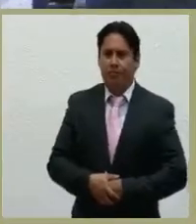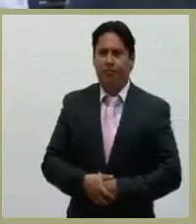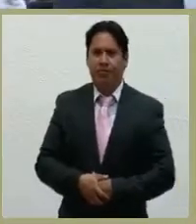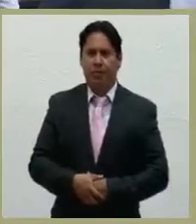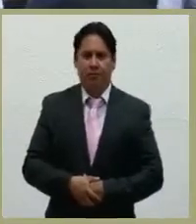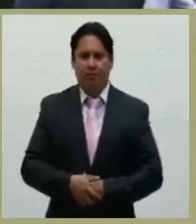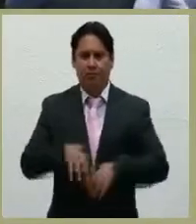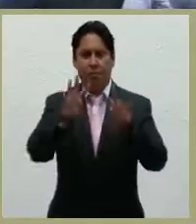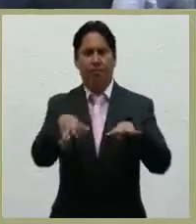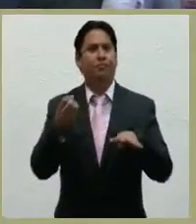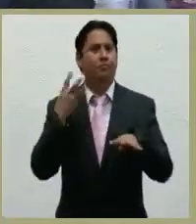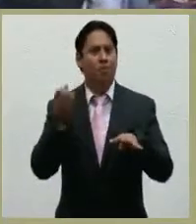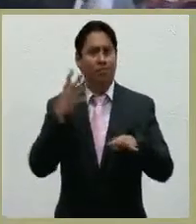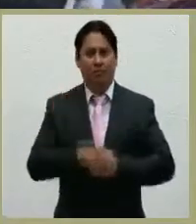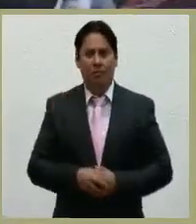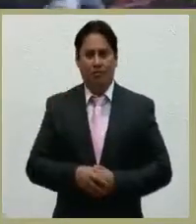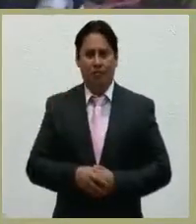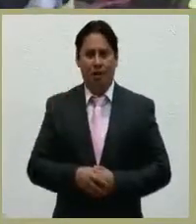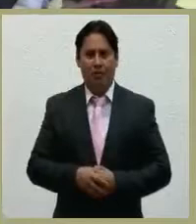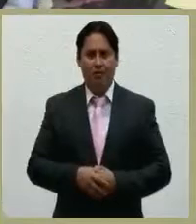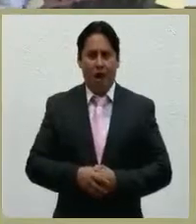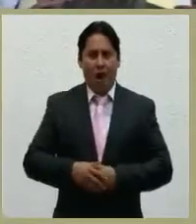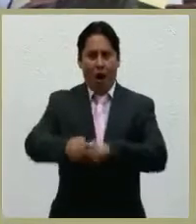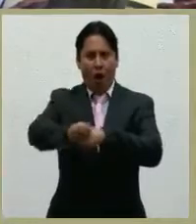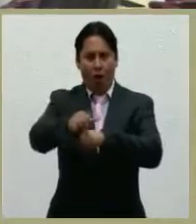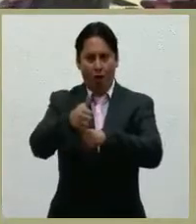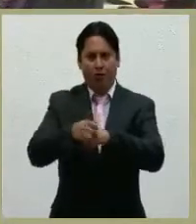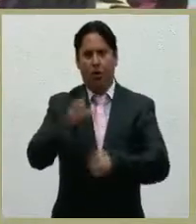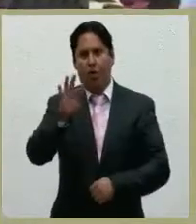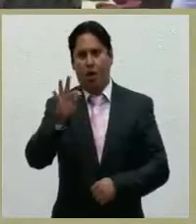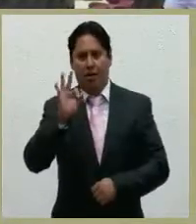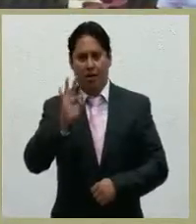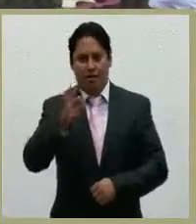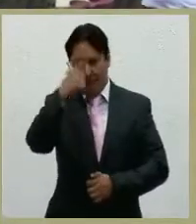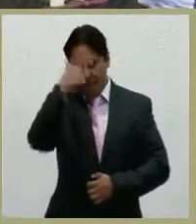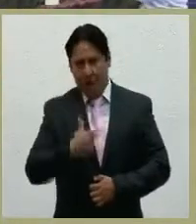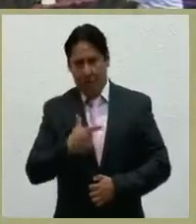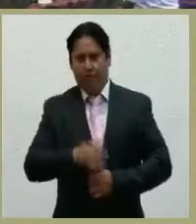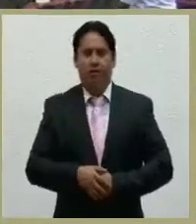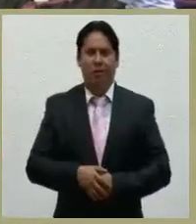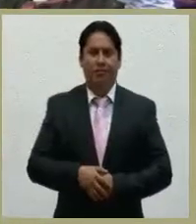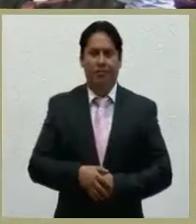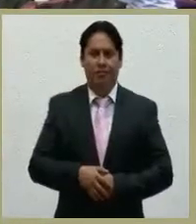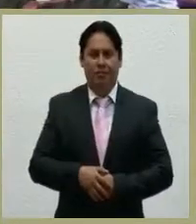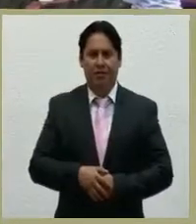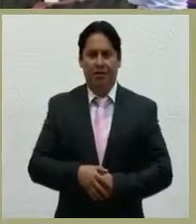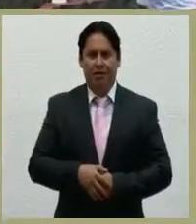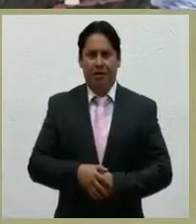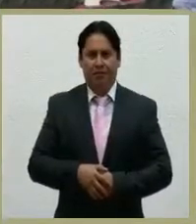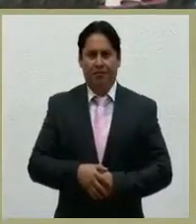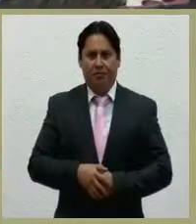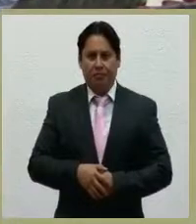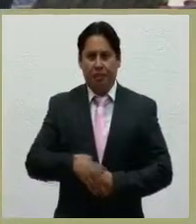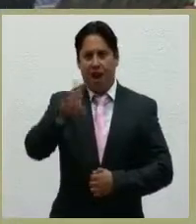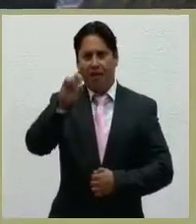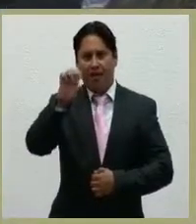Honorable Asamblea, siendo las 23 horas con 43 segundos del día 30 de